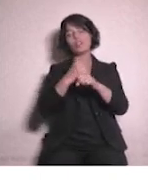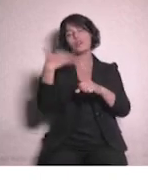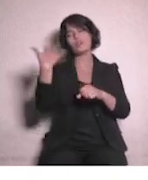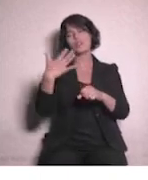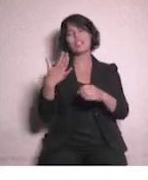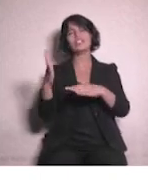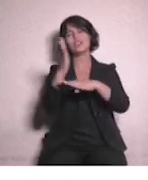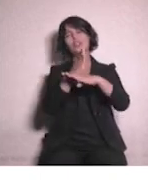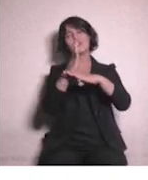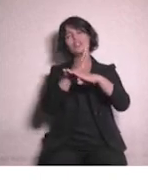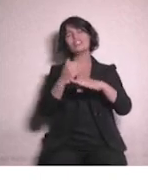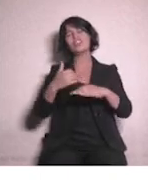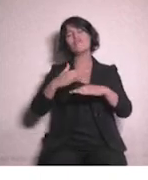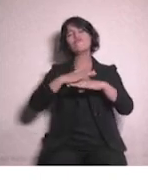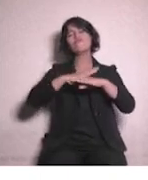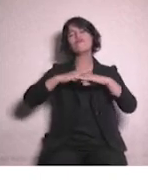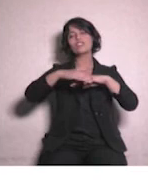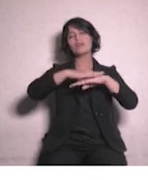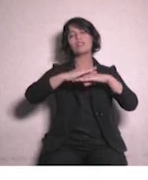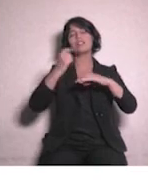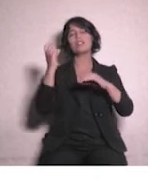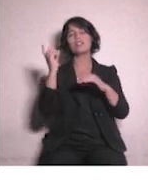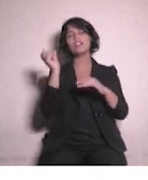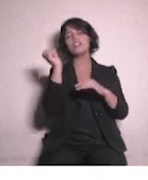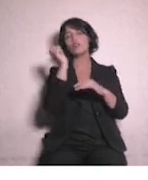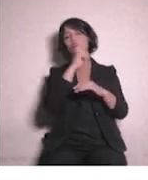base fundamental de la pensión final.